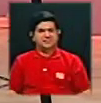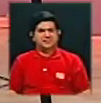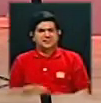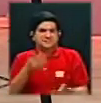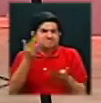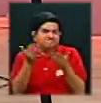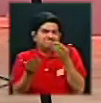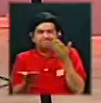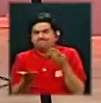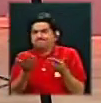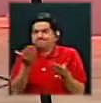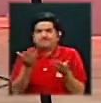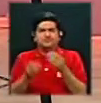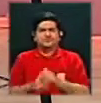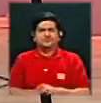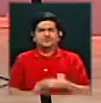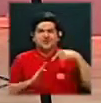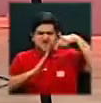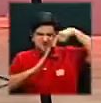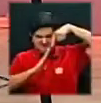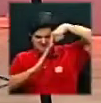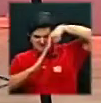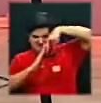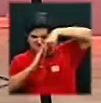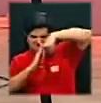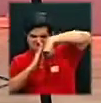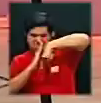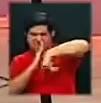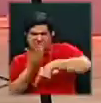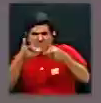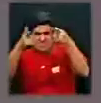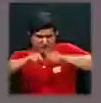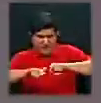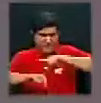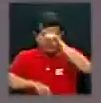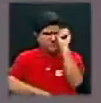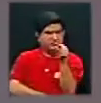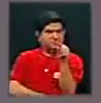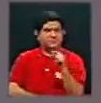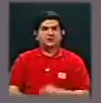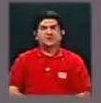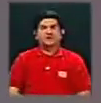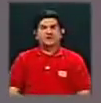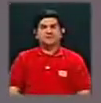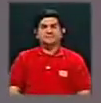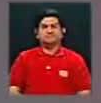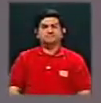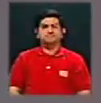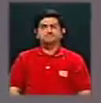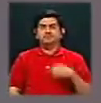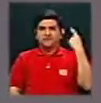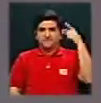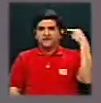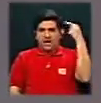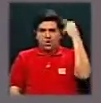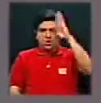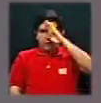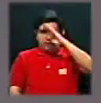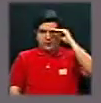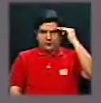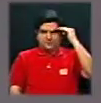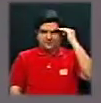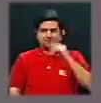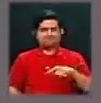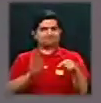que han profundizado estos fenómenos. Bueno, la administración Chinchilla se